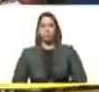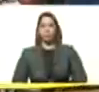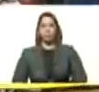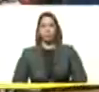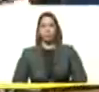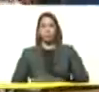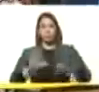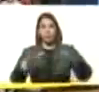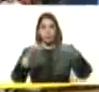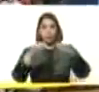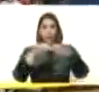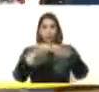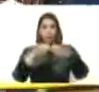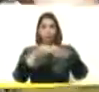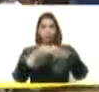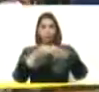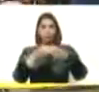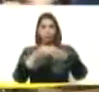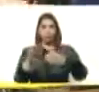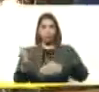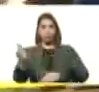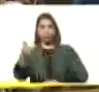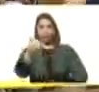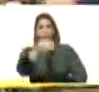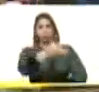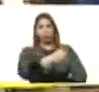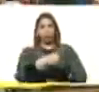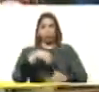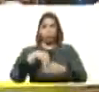Al equipo de reciclamiento.